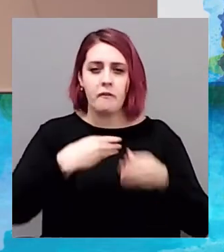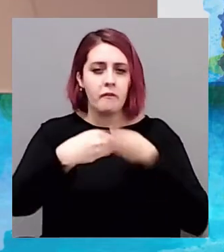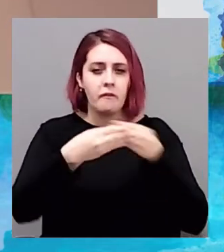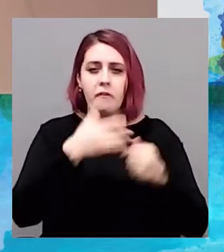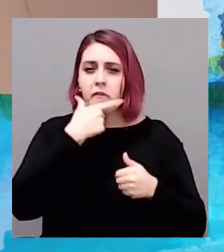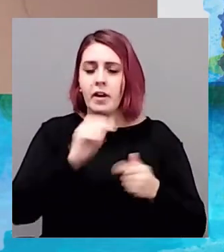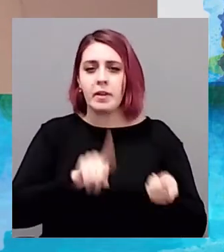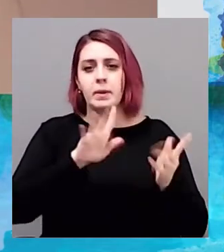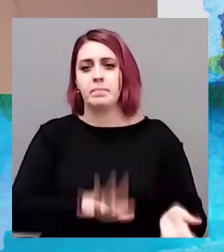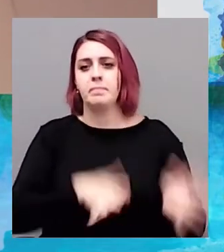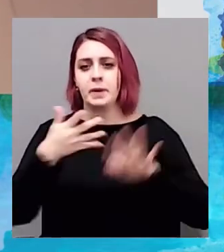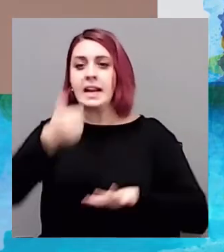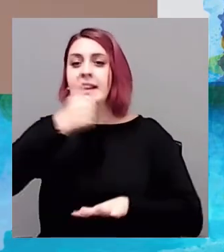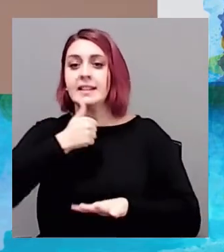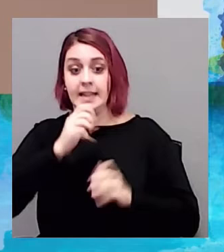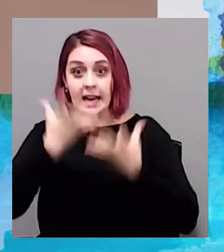muy resistente cuando lo